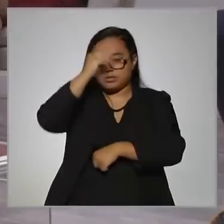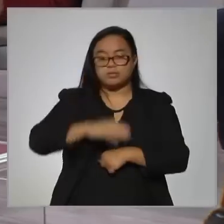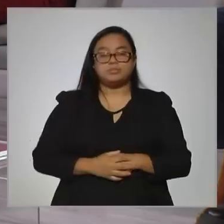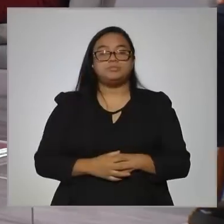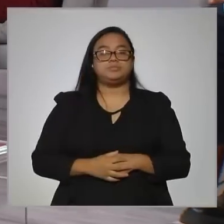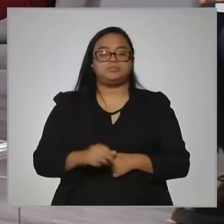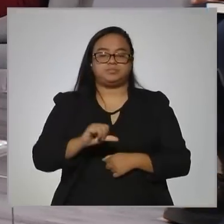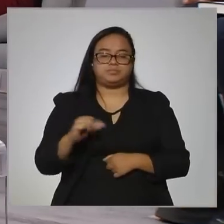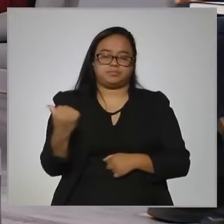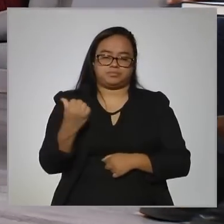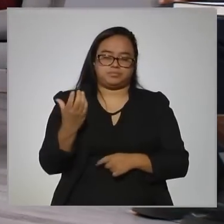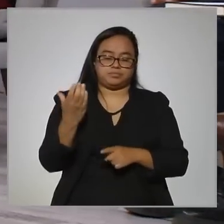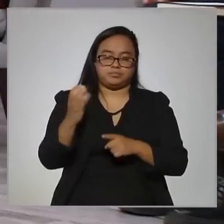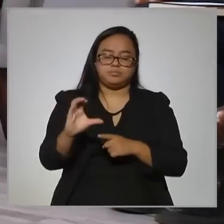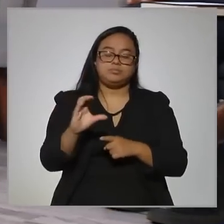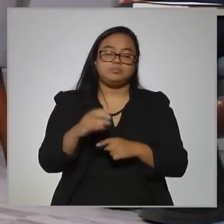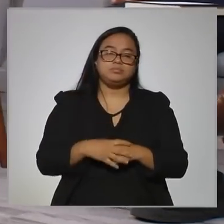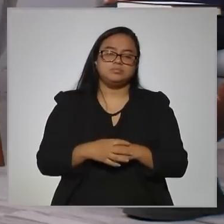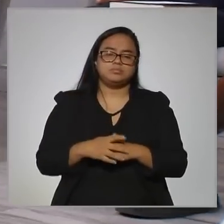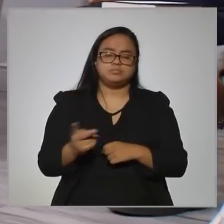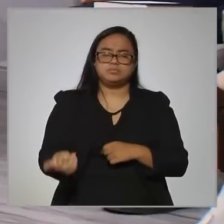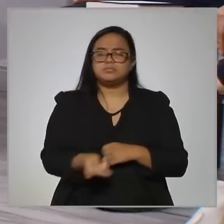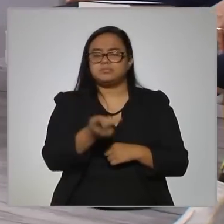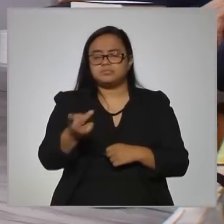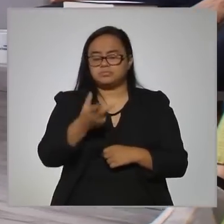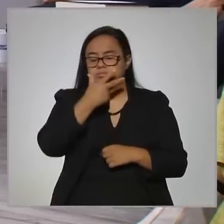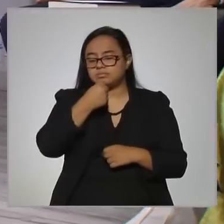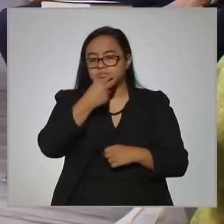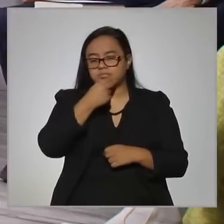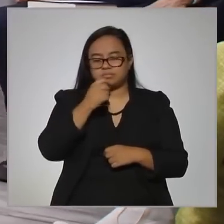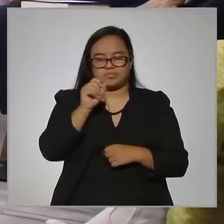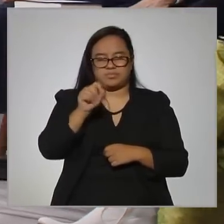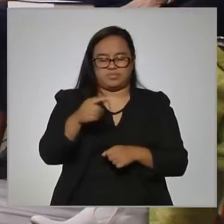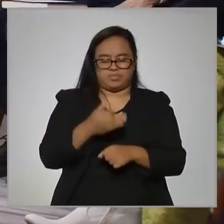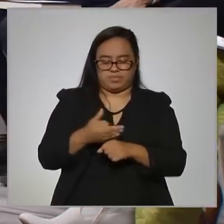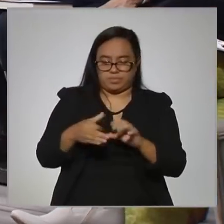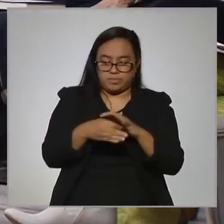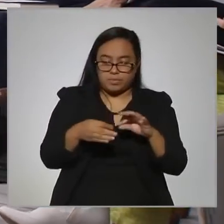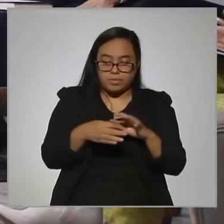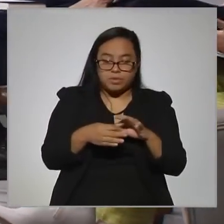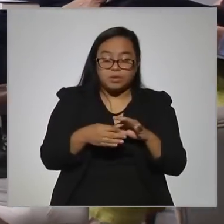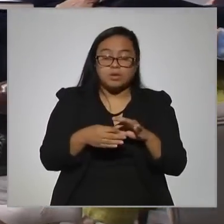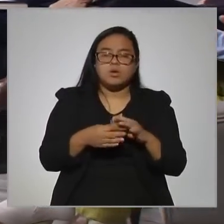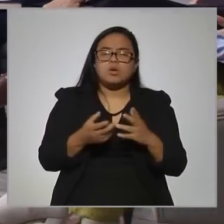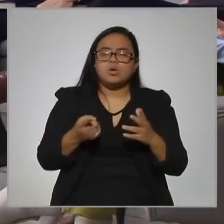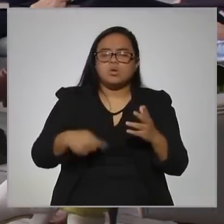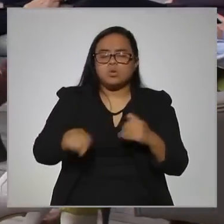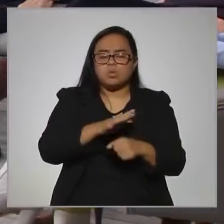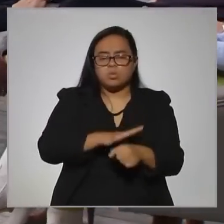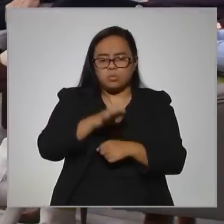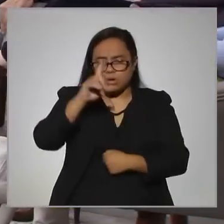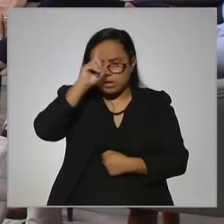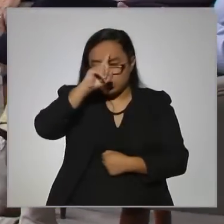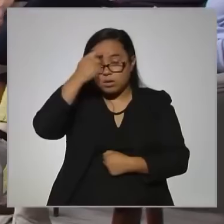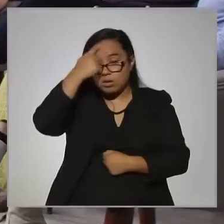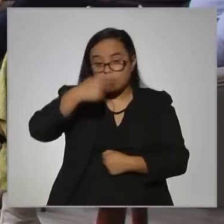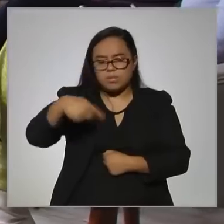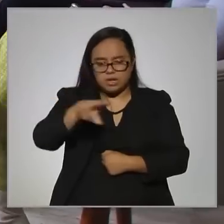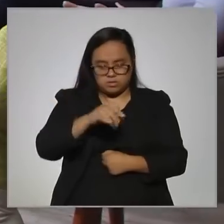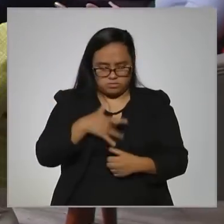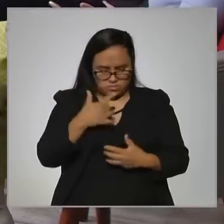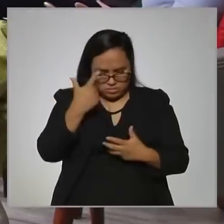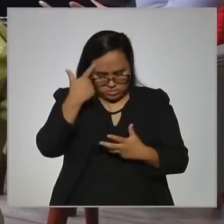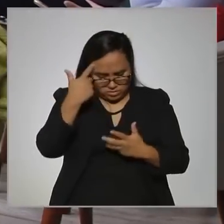también, nos preguntó Eduardo López, justo con lo que hemos hablado, que sí, ¿qué podemos hacer para no sentir